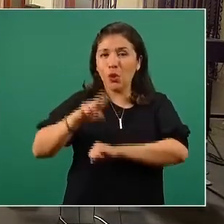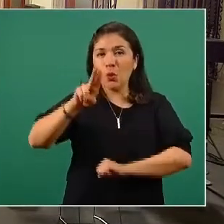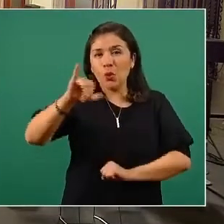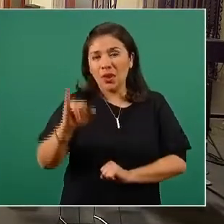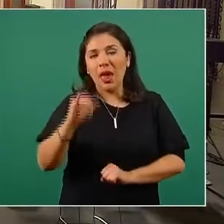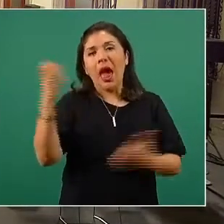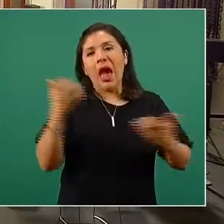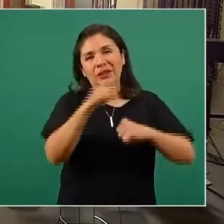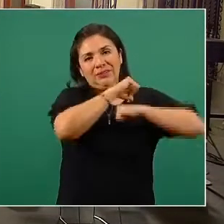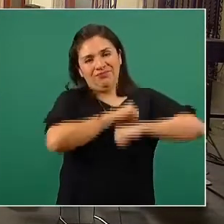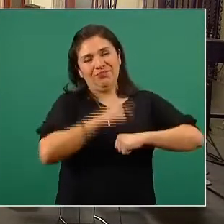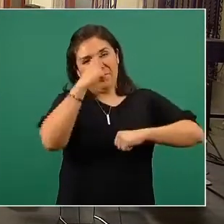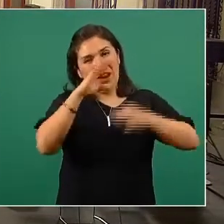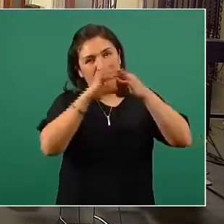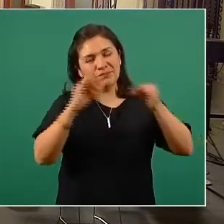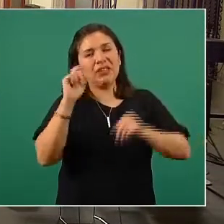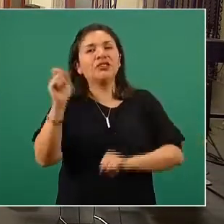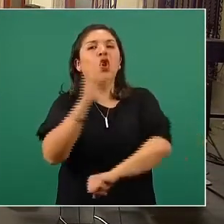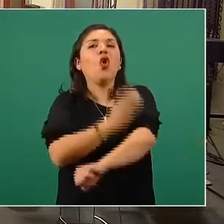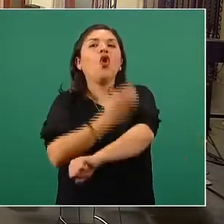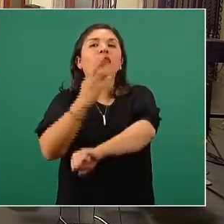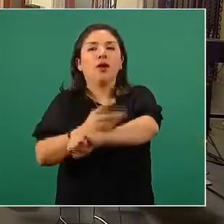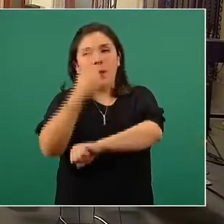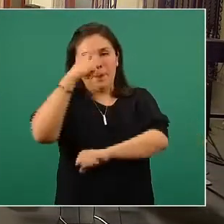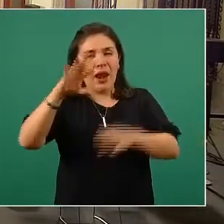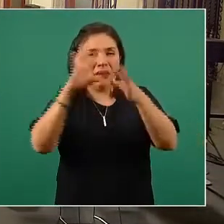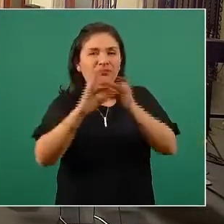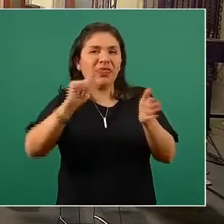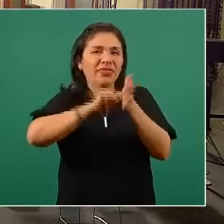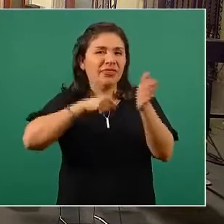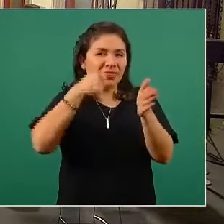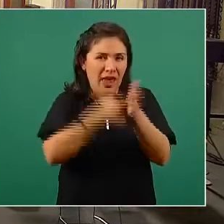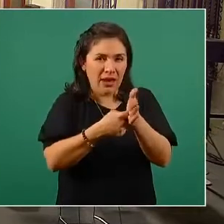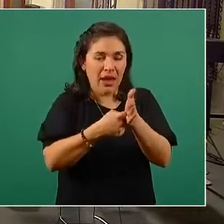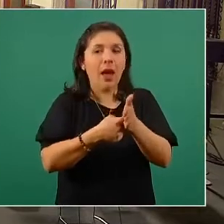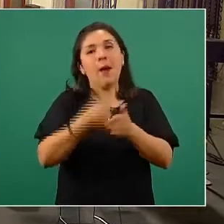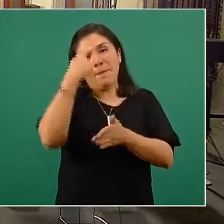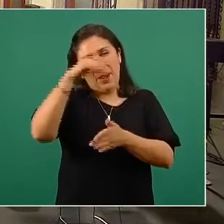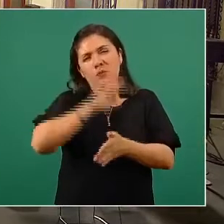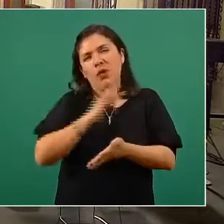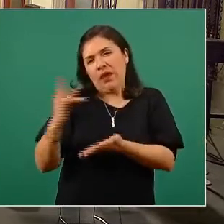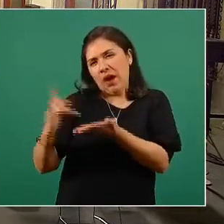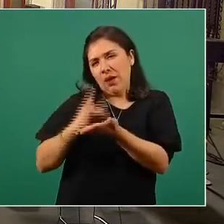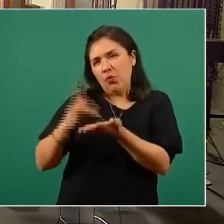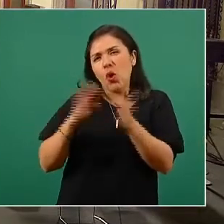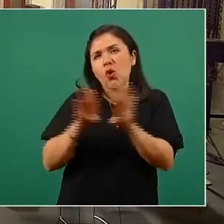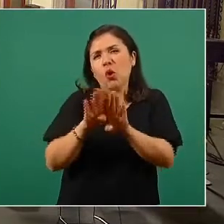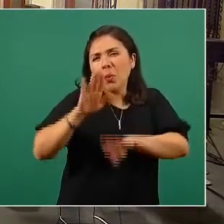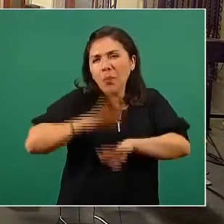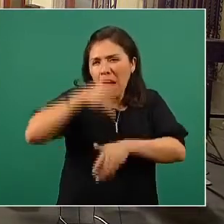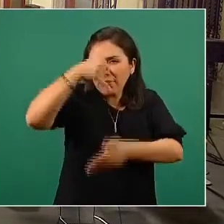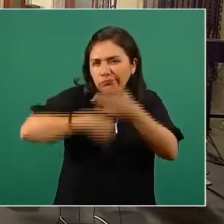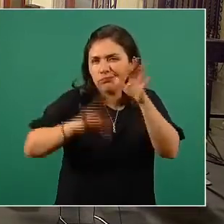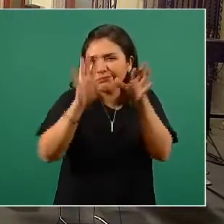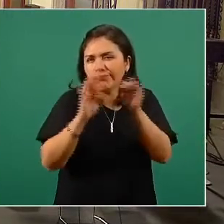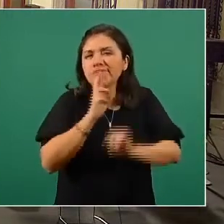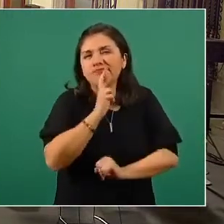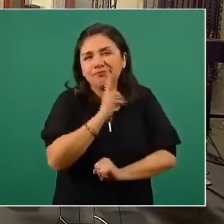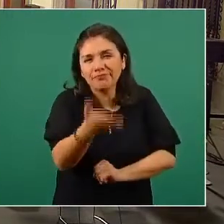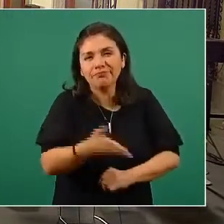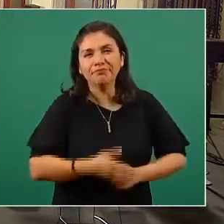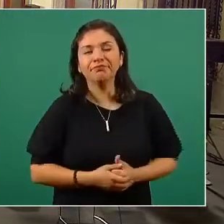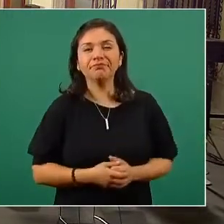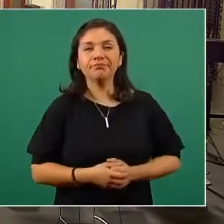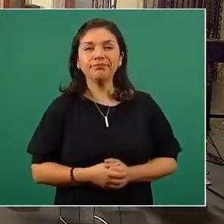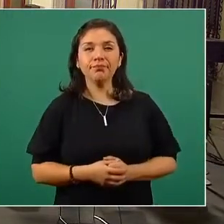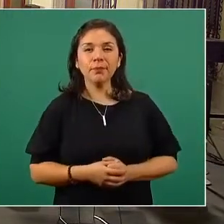Ridaura, que es nuestro coordinador en la parte técnica, que nos apoye un poco para ahondar y puntualizar la respuesta.